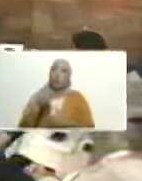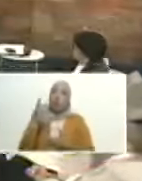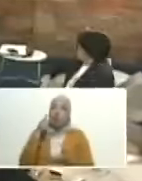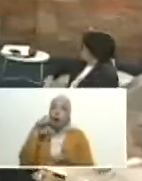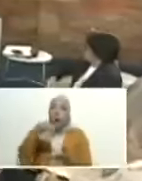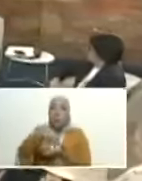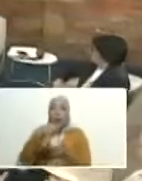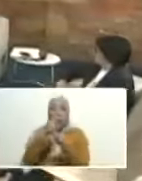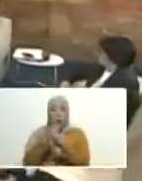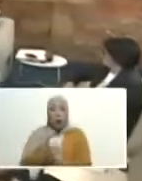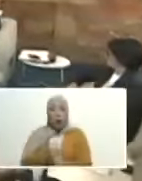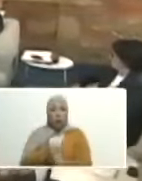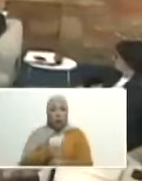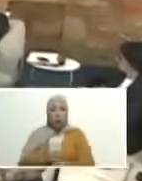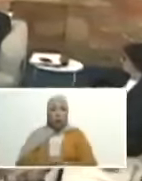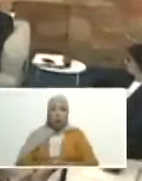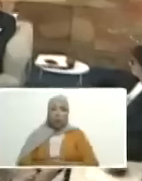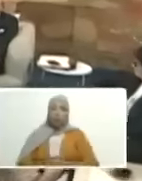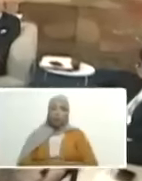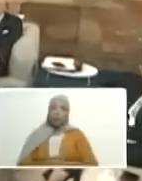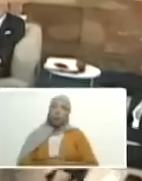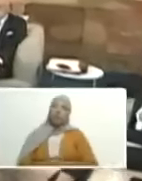plantados.